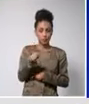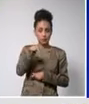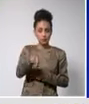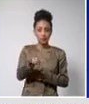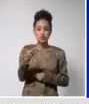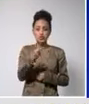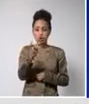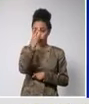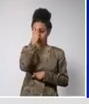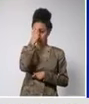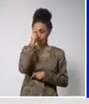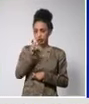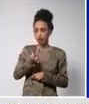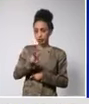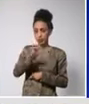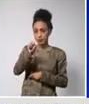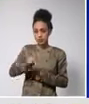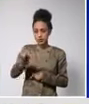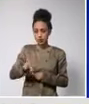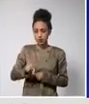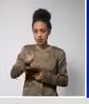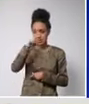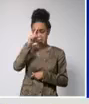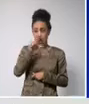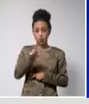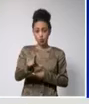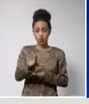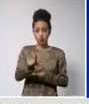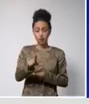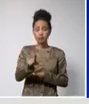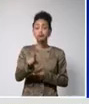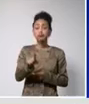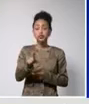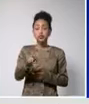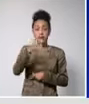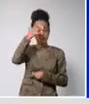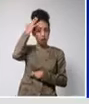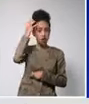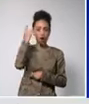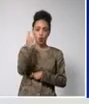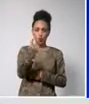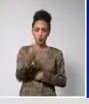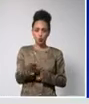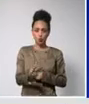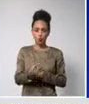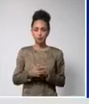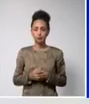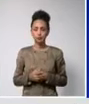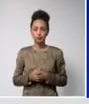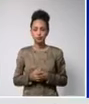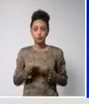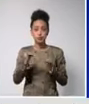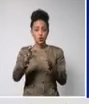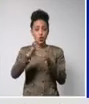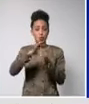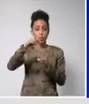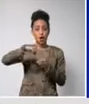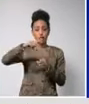y San Luis y Mella un caso cada uno. Guantánamo sigue mostrando control de la